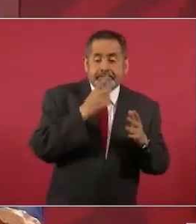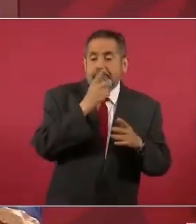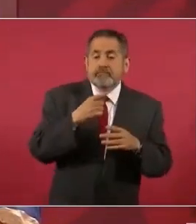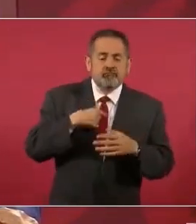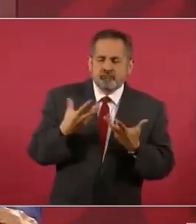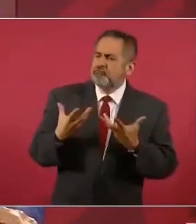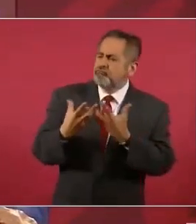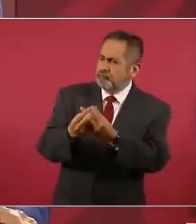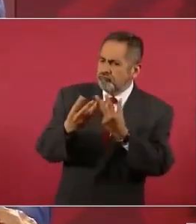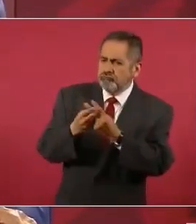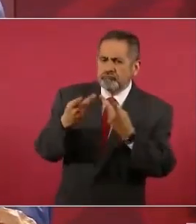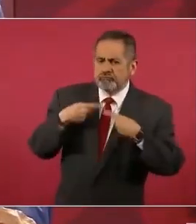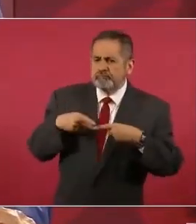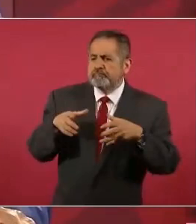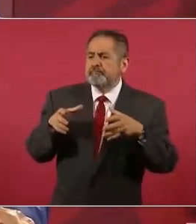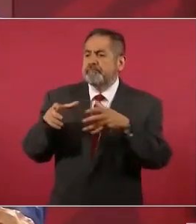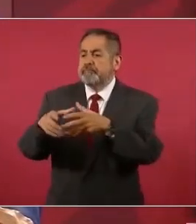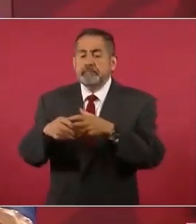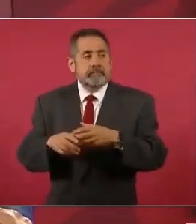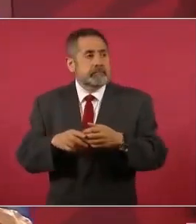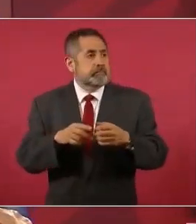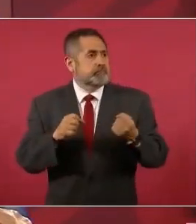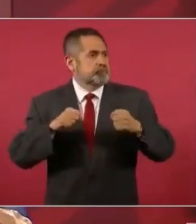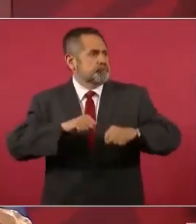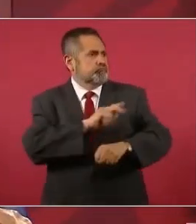al pueblo, distantes del poder,